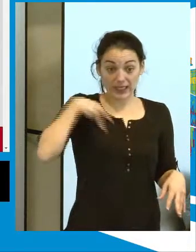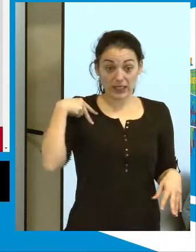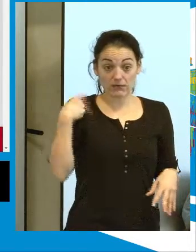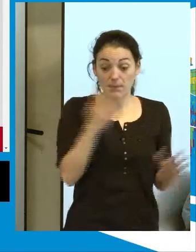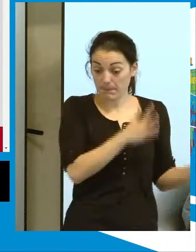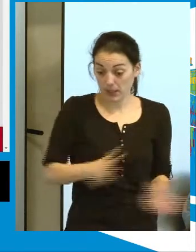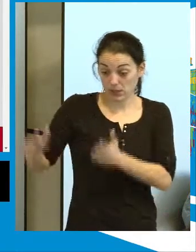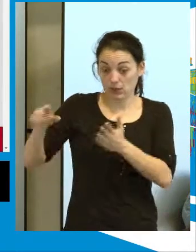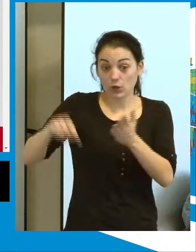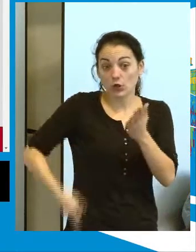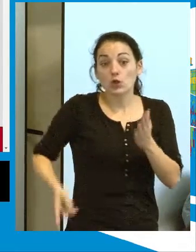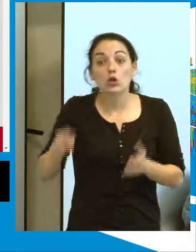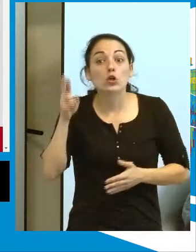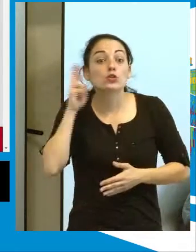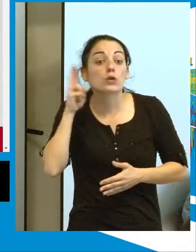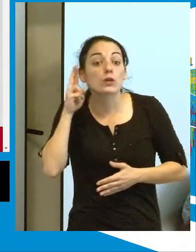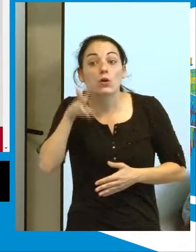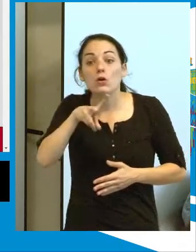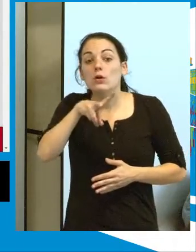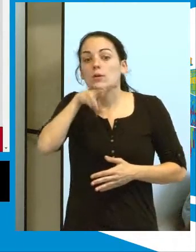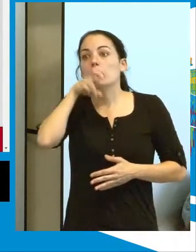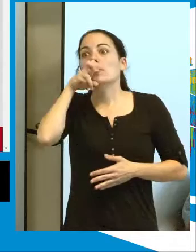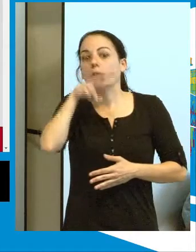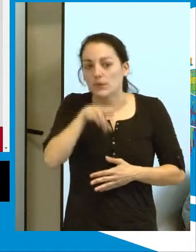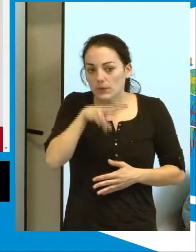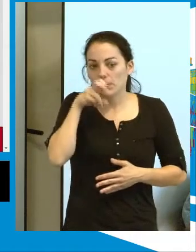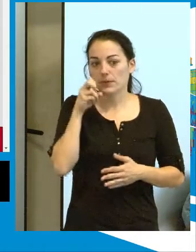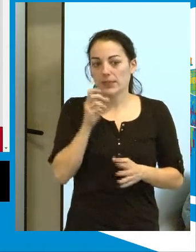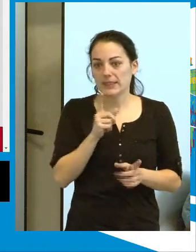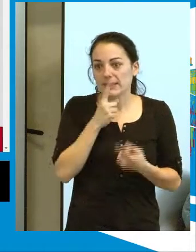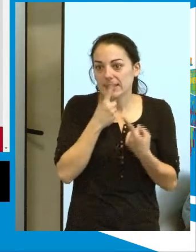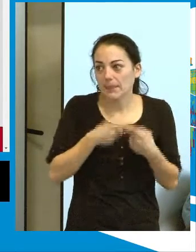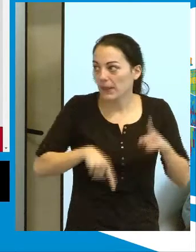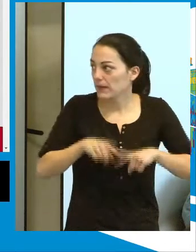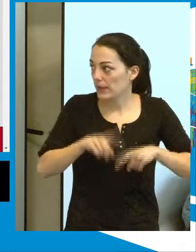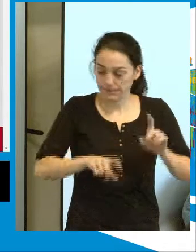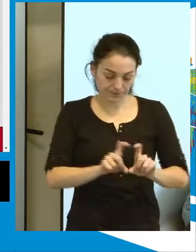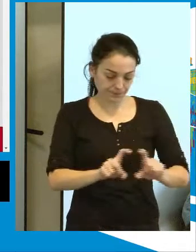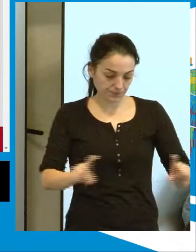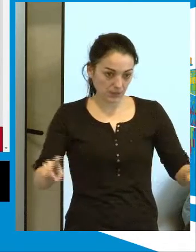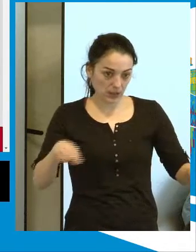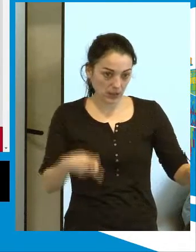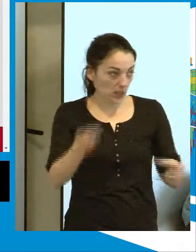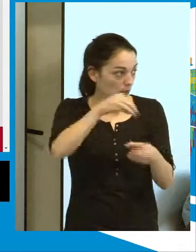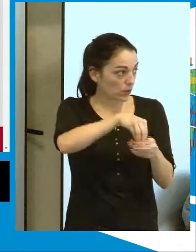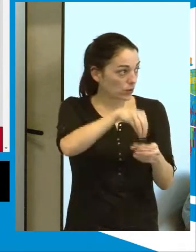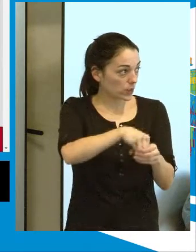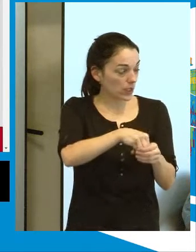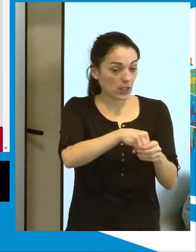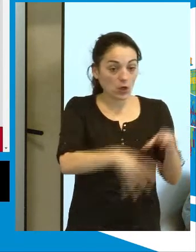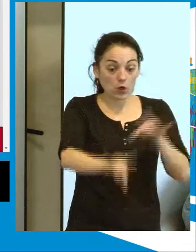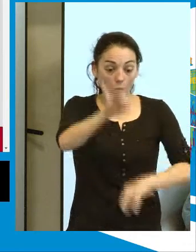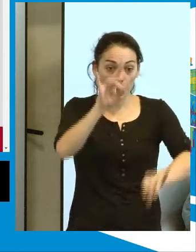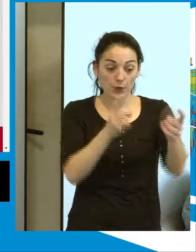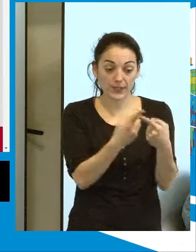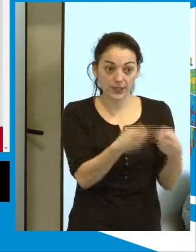sonido, con soplido, un poquito dependiendo de las capacidades. Entonces aquí veis en la banda inferior, vais a ver que contiene el número de opciones que